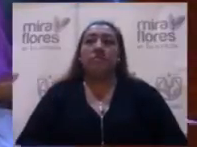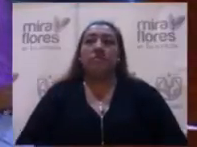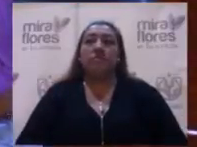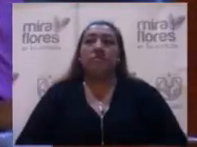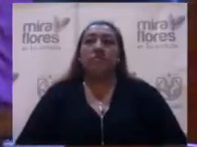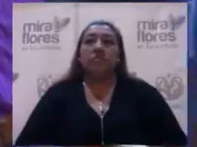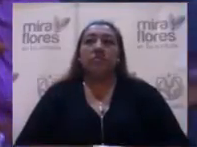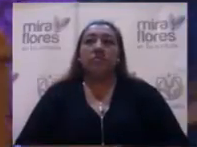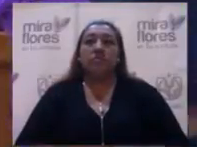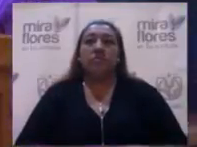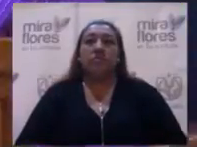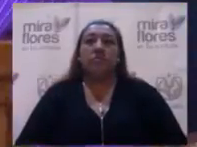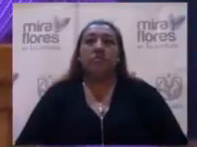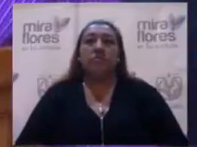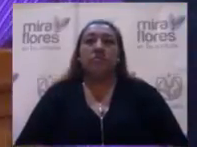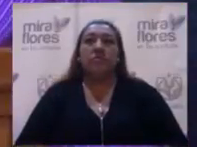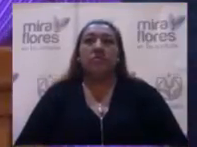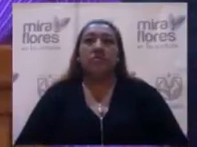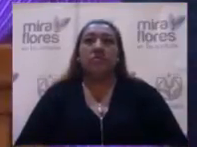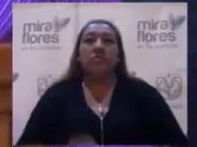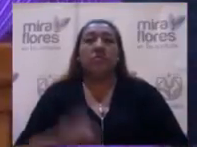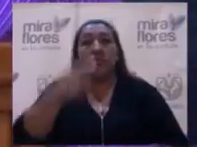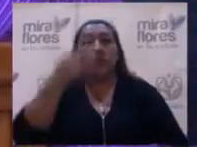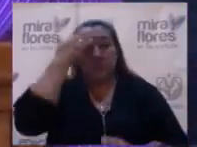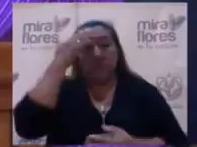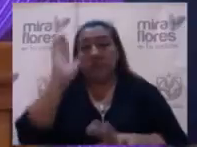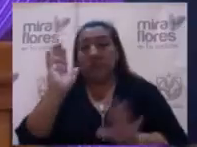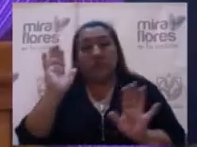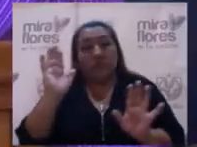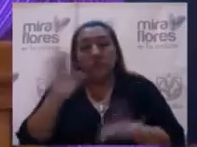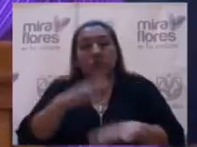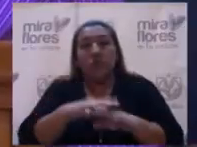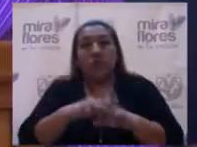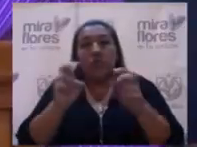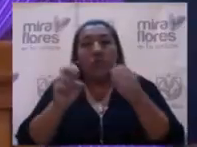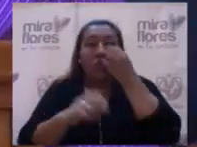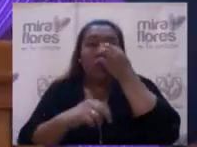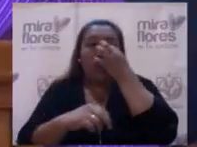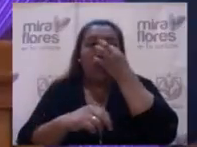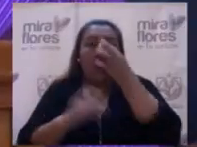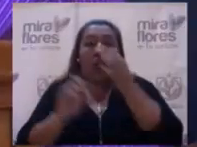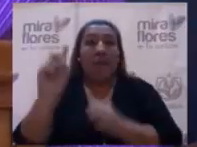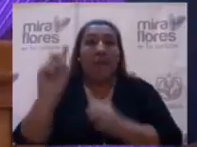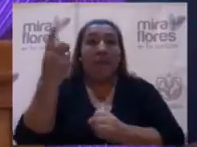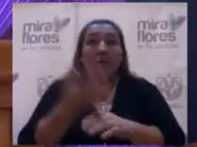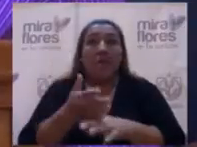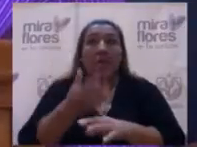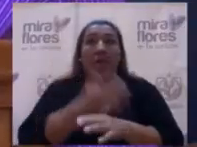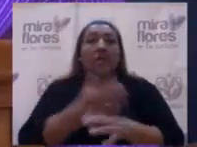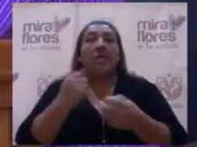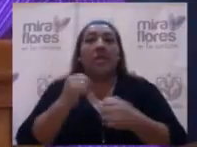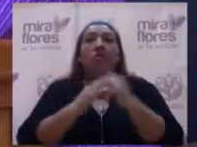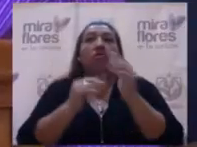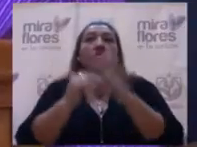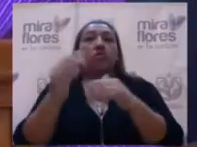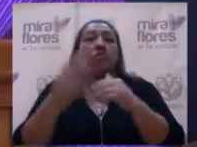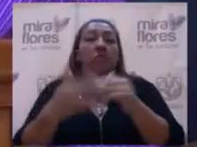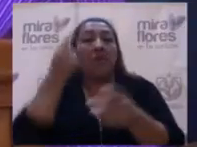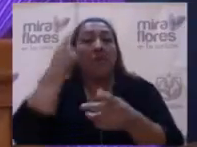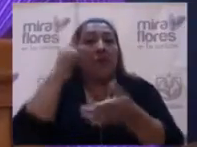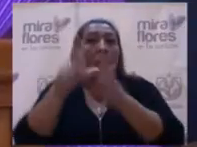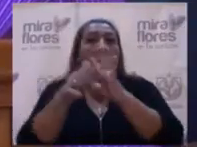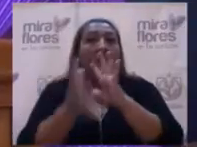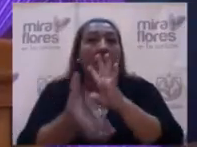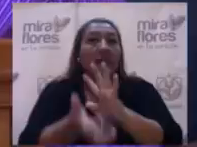Usted sabe mi posición de antemano, que es la de primero construir para después